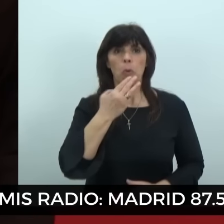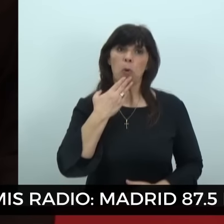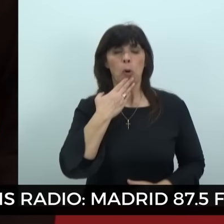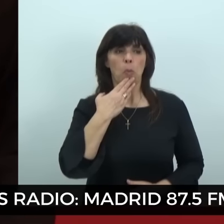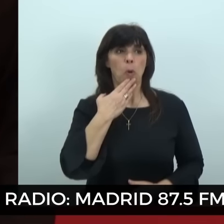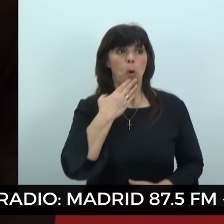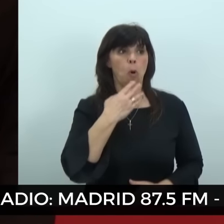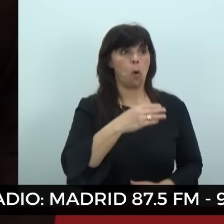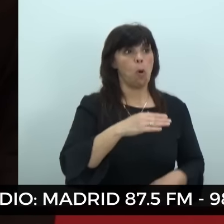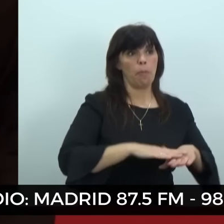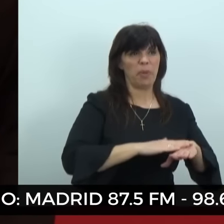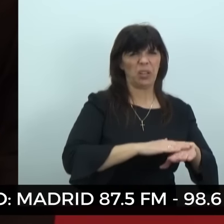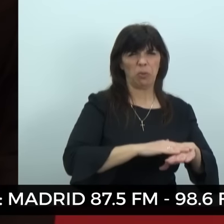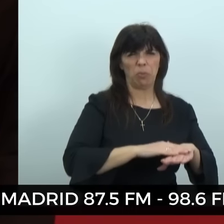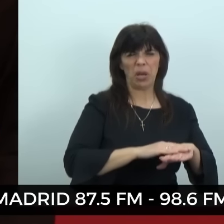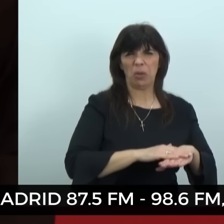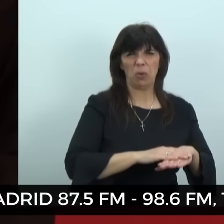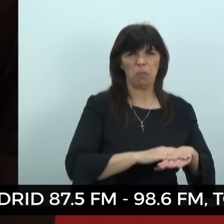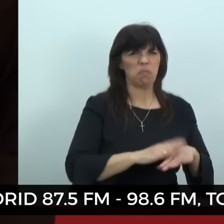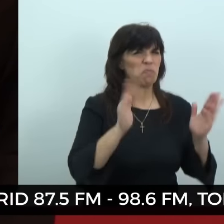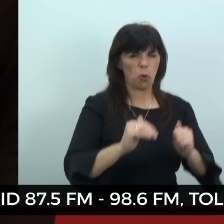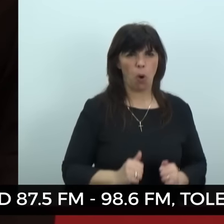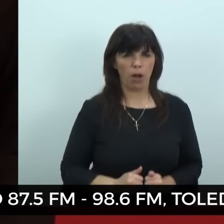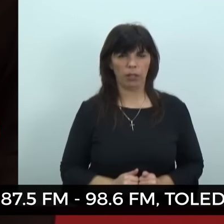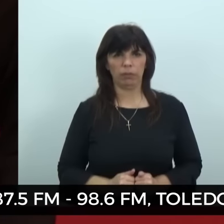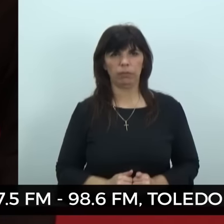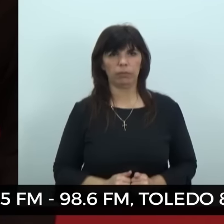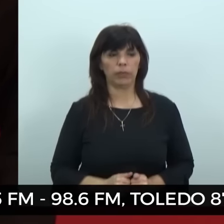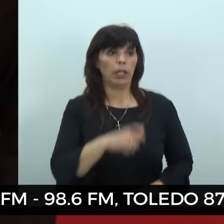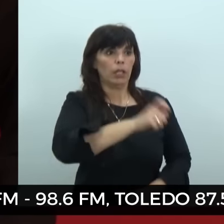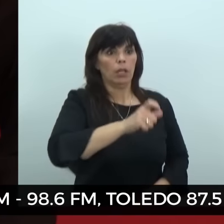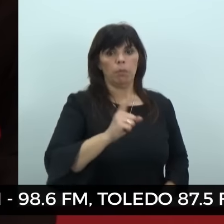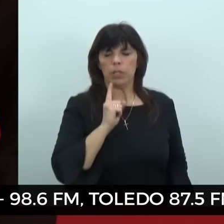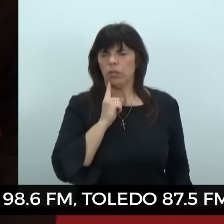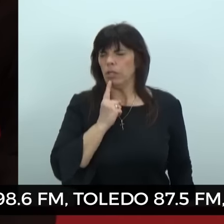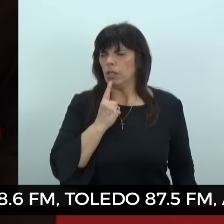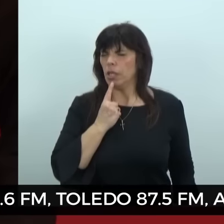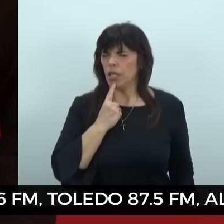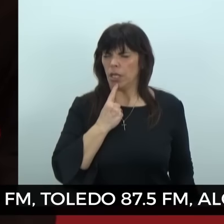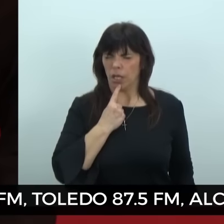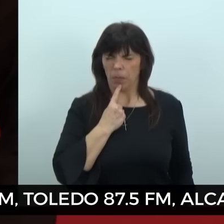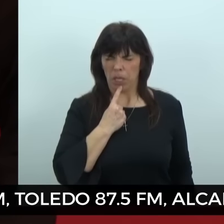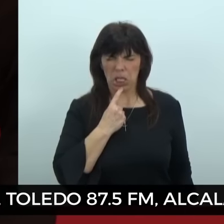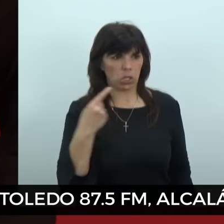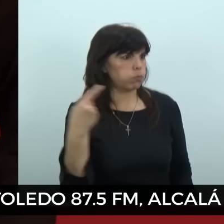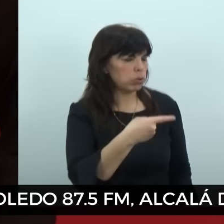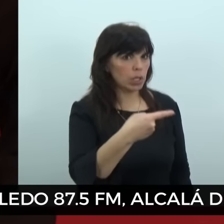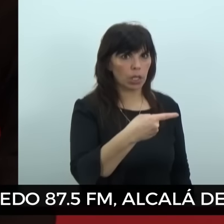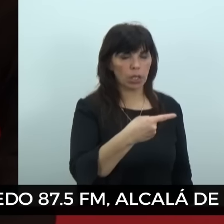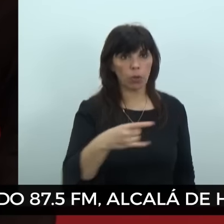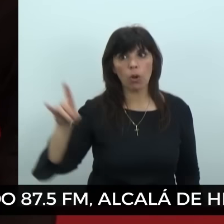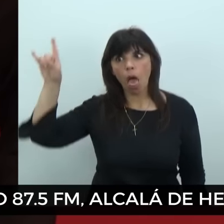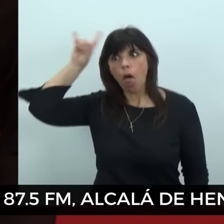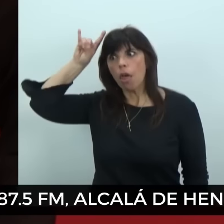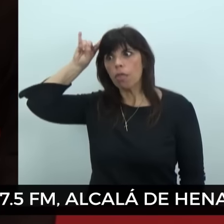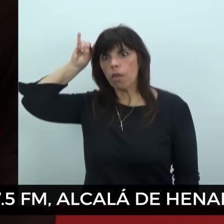Gente amarga tiene más poder negativo que demonios. Ningún demonio tiene el poder que tiene una persona